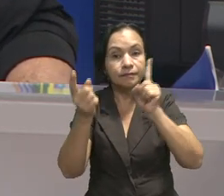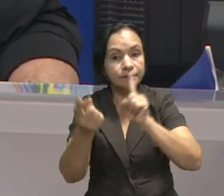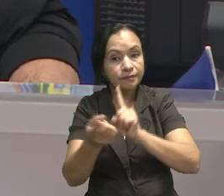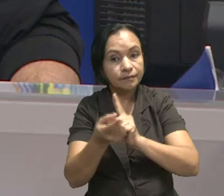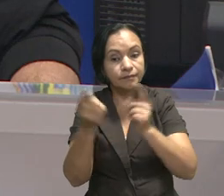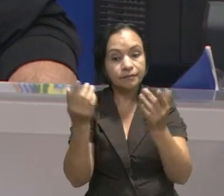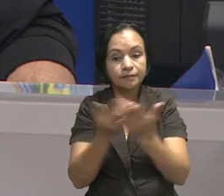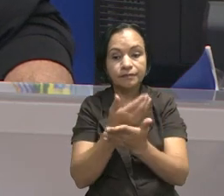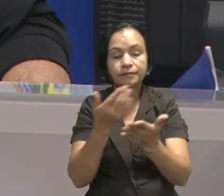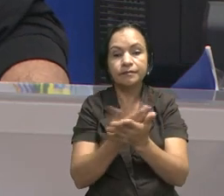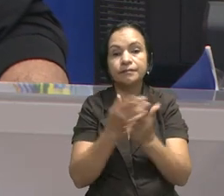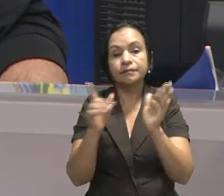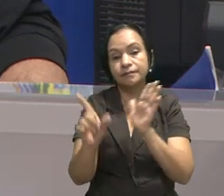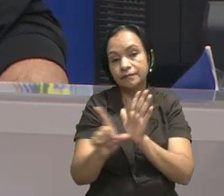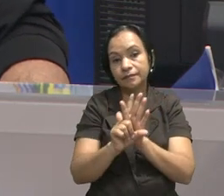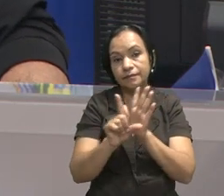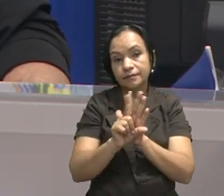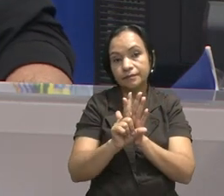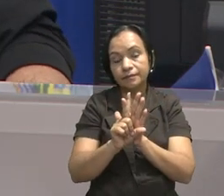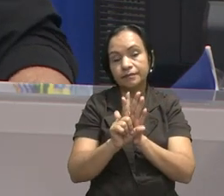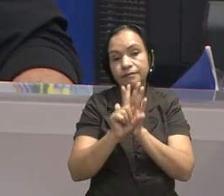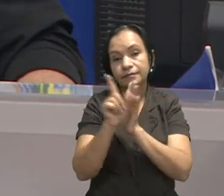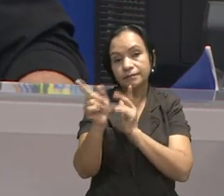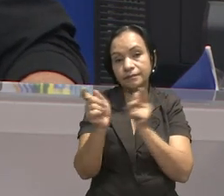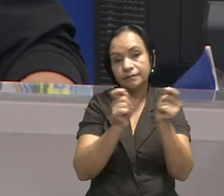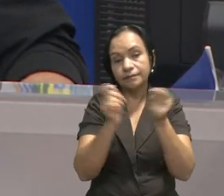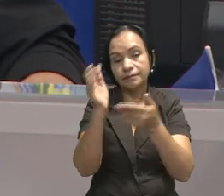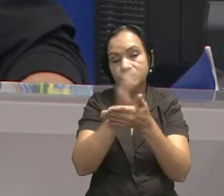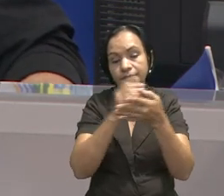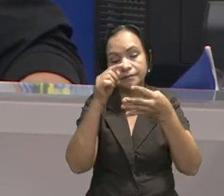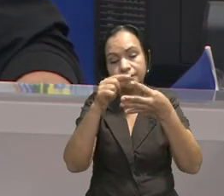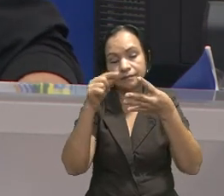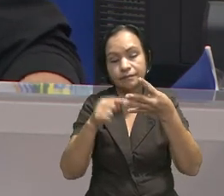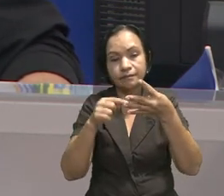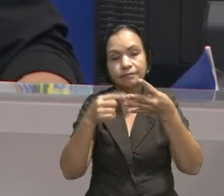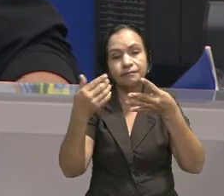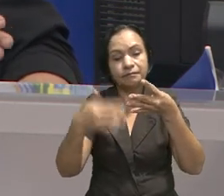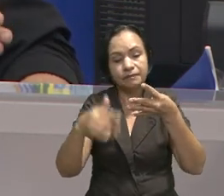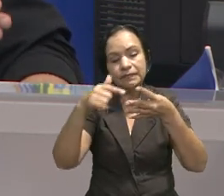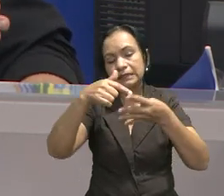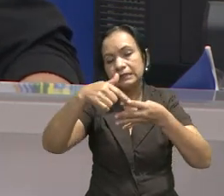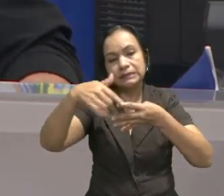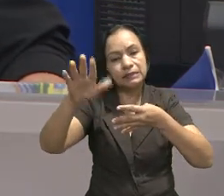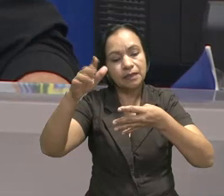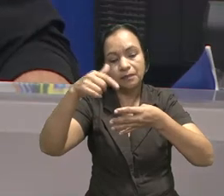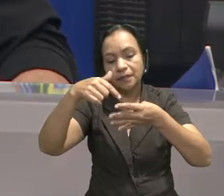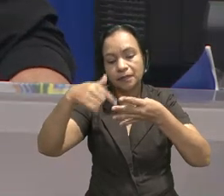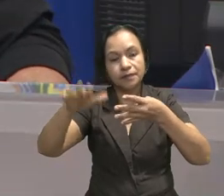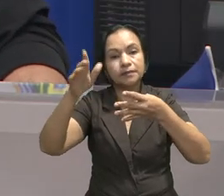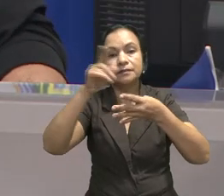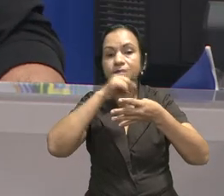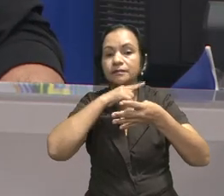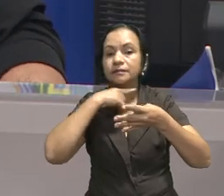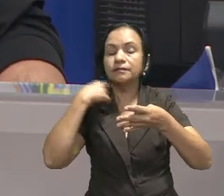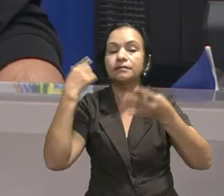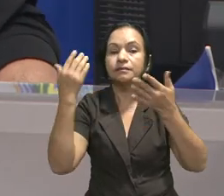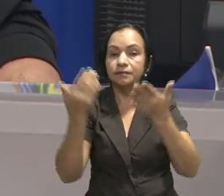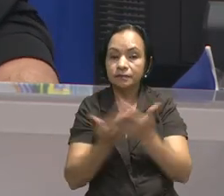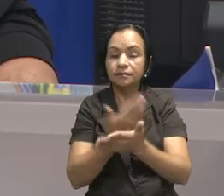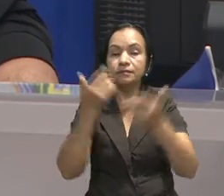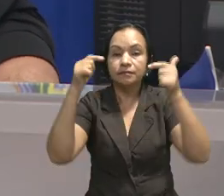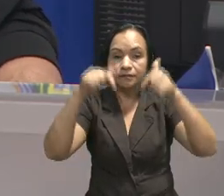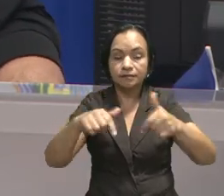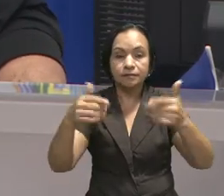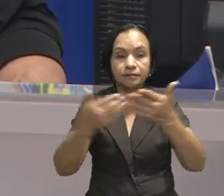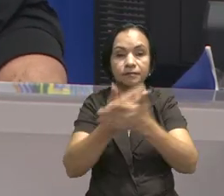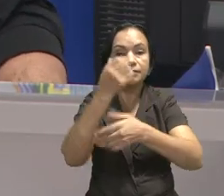una nueva ley de pensiones para ajustar algunos criterios que ya están desfasados con la realidad actual y